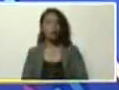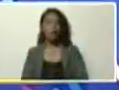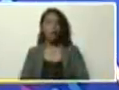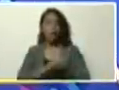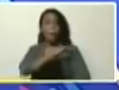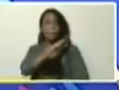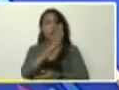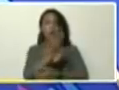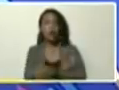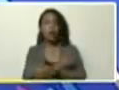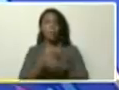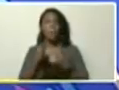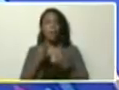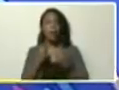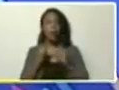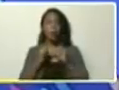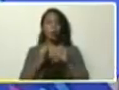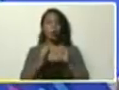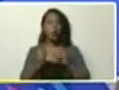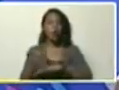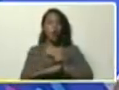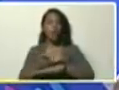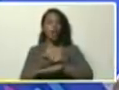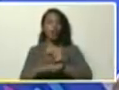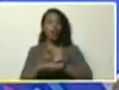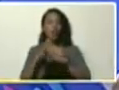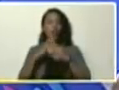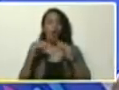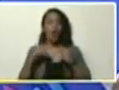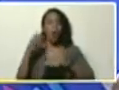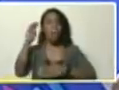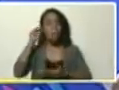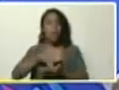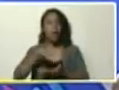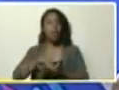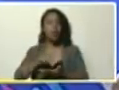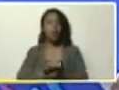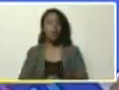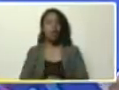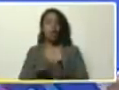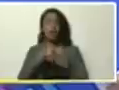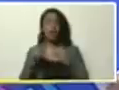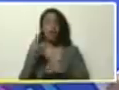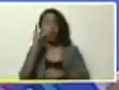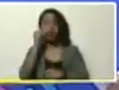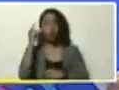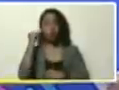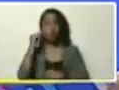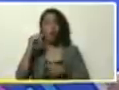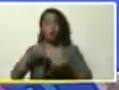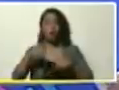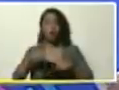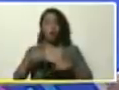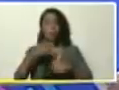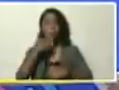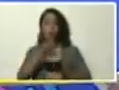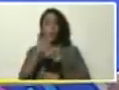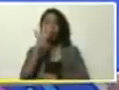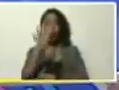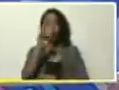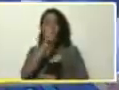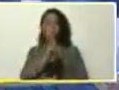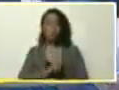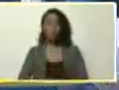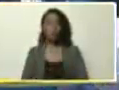poder para ser gobernador de todos los mirandinos y de todas las mirandinas los próximos 4